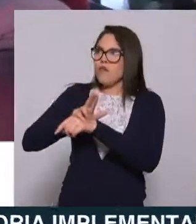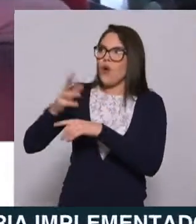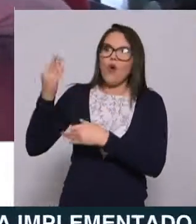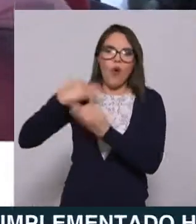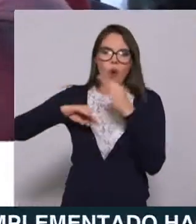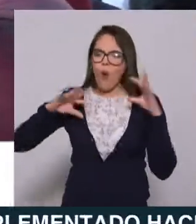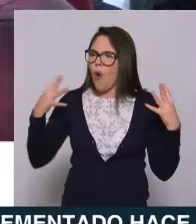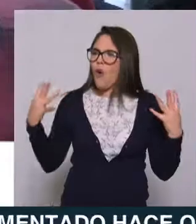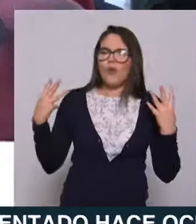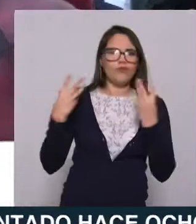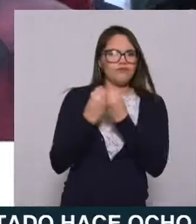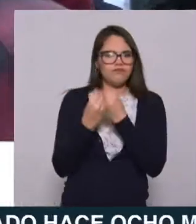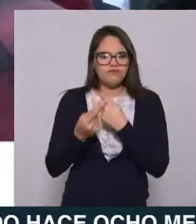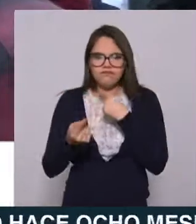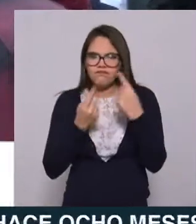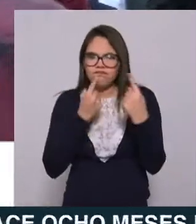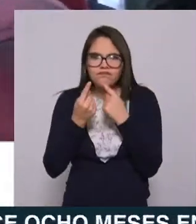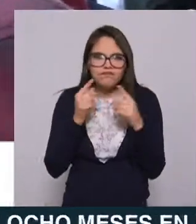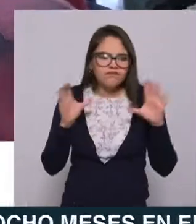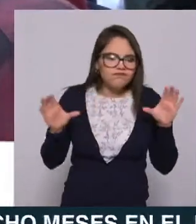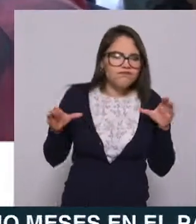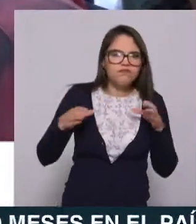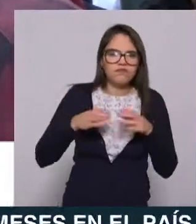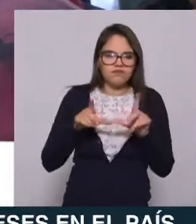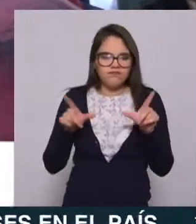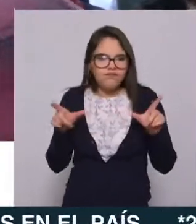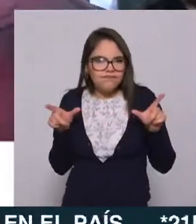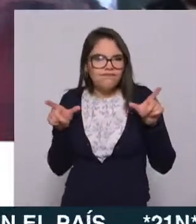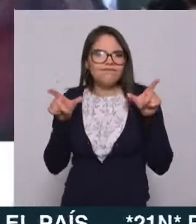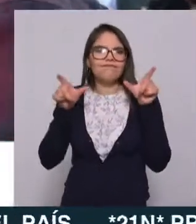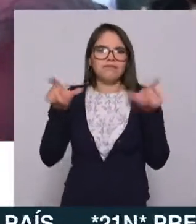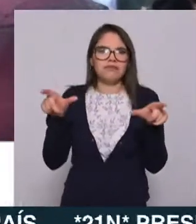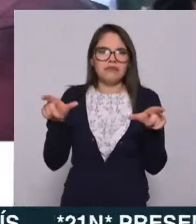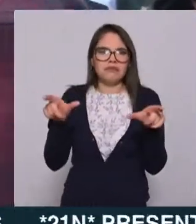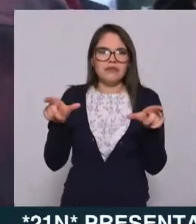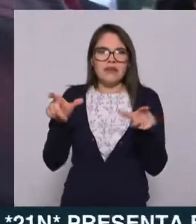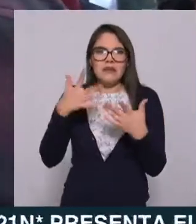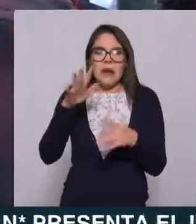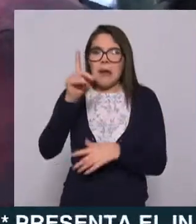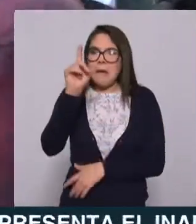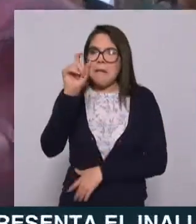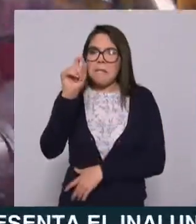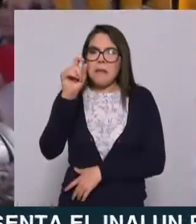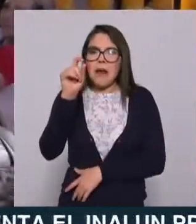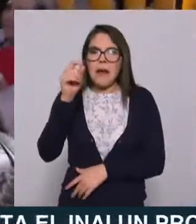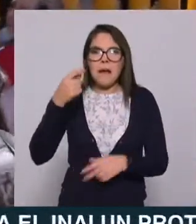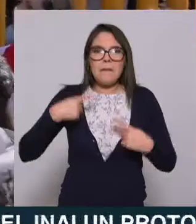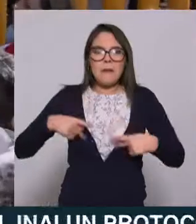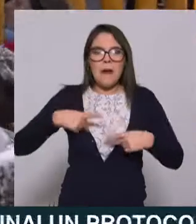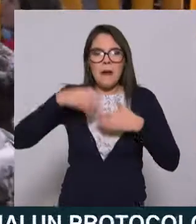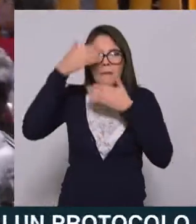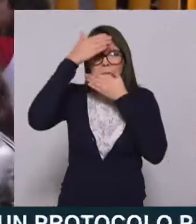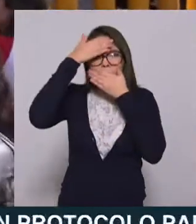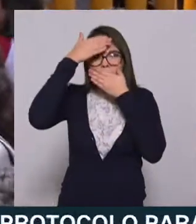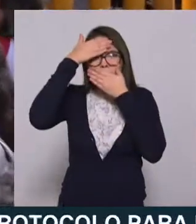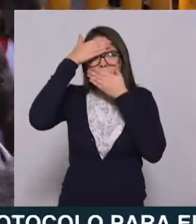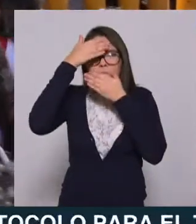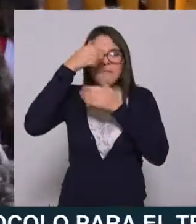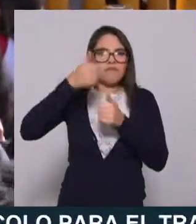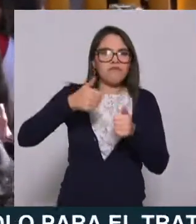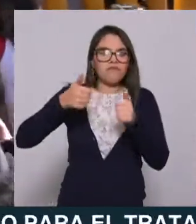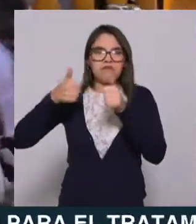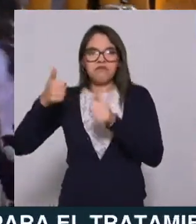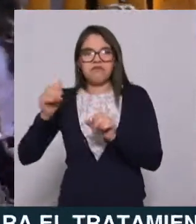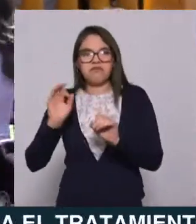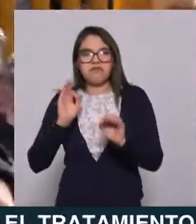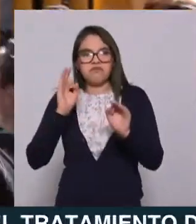colectivos y a los encapuchados, pero en caseta hay como 20 encapuchados, salieron 3. Luego de intentar el